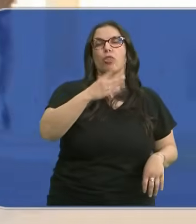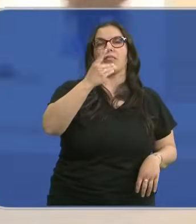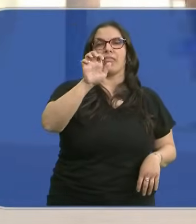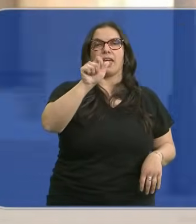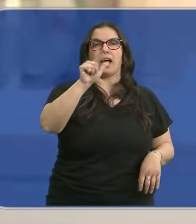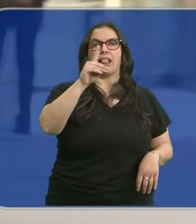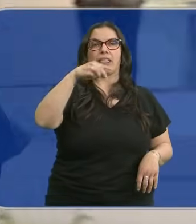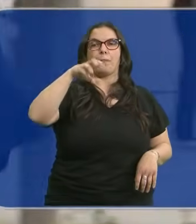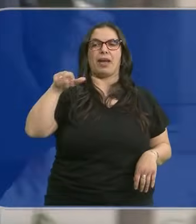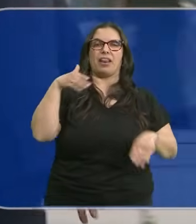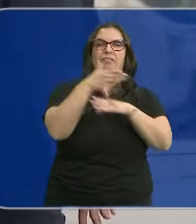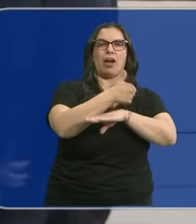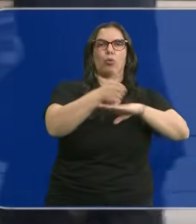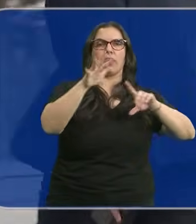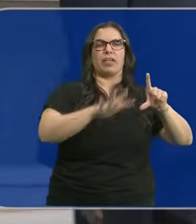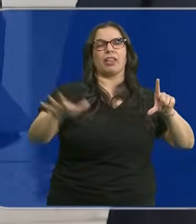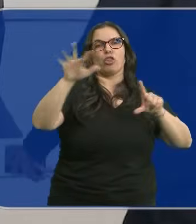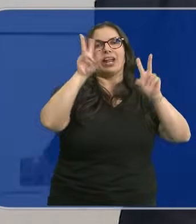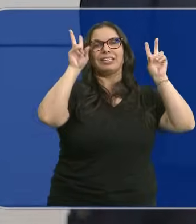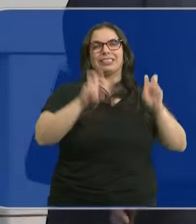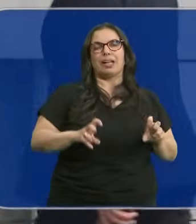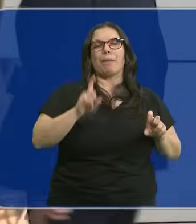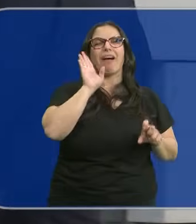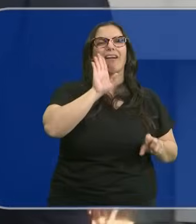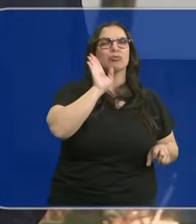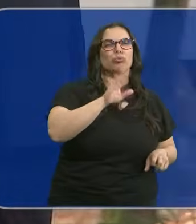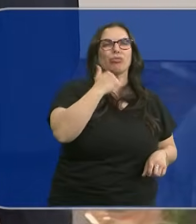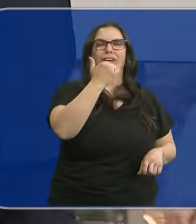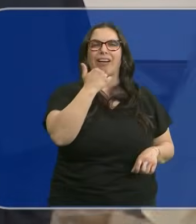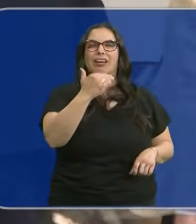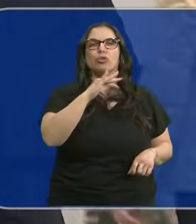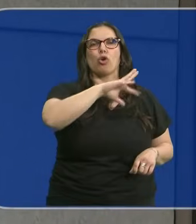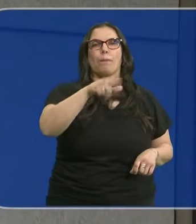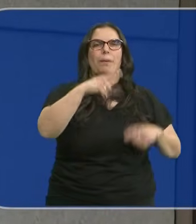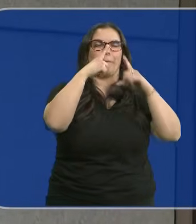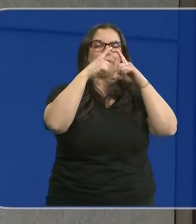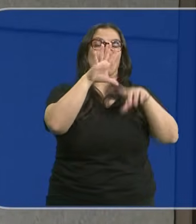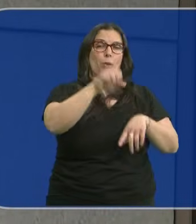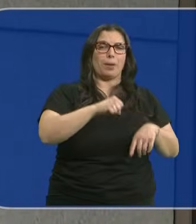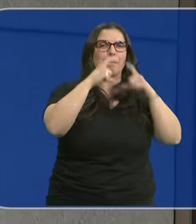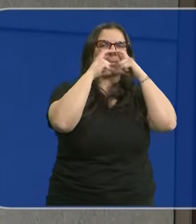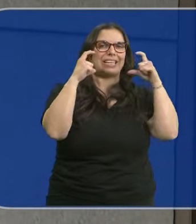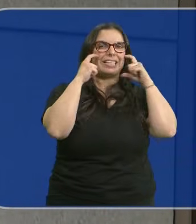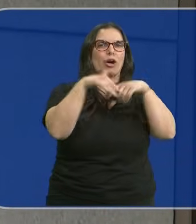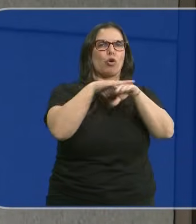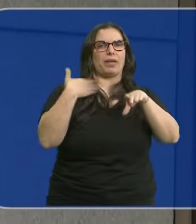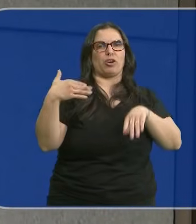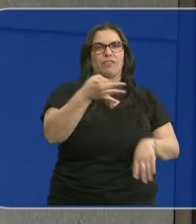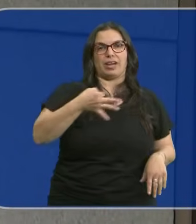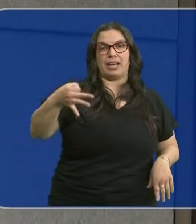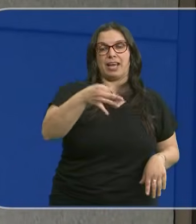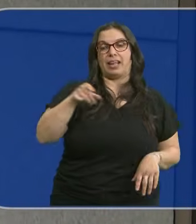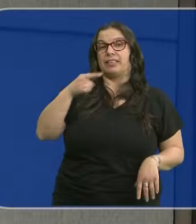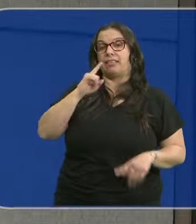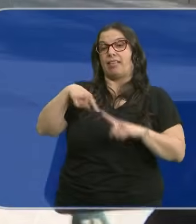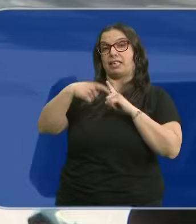en su declaración en la Audiencia Nacional en el caso de las presuntas irregularidades en la compra de mascarillas del Gobierno de Baleares. El comisionista ha asegurado